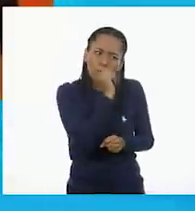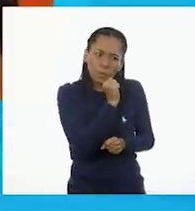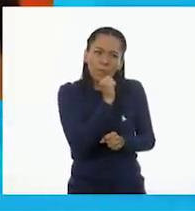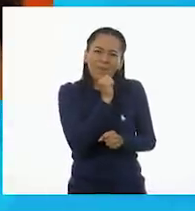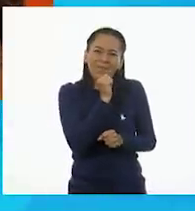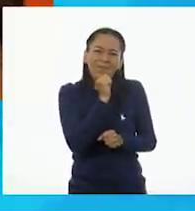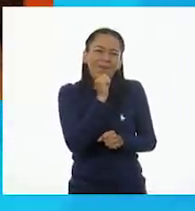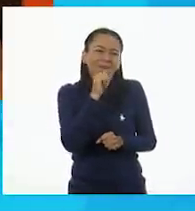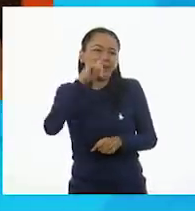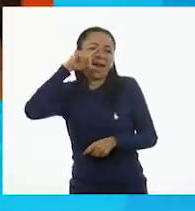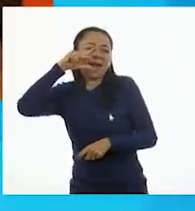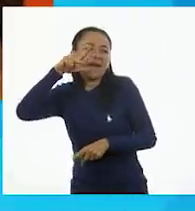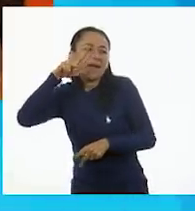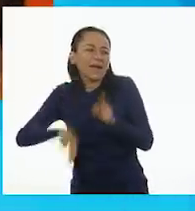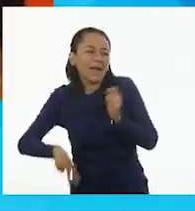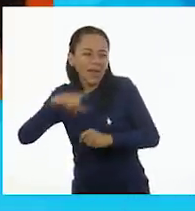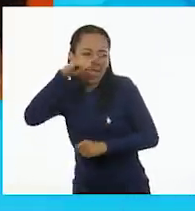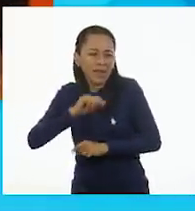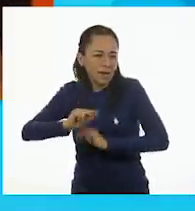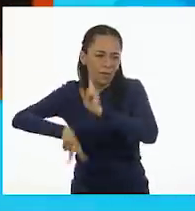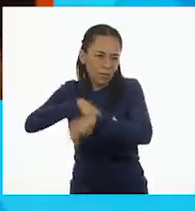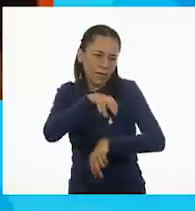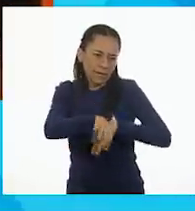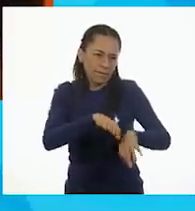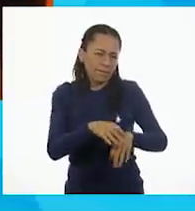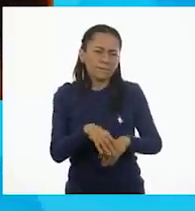Ya conocerás al Mau en otra ocasión, ¿sí?